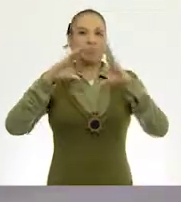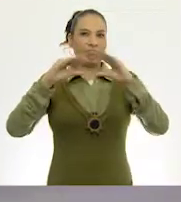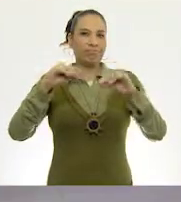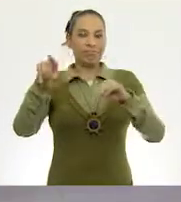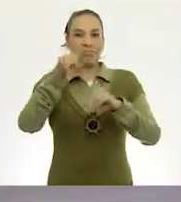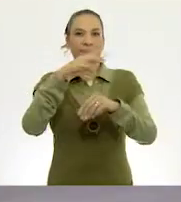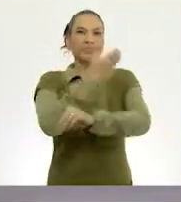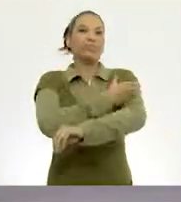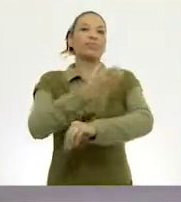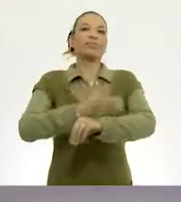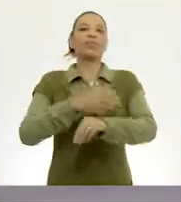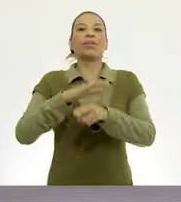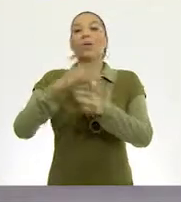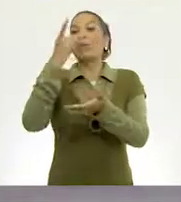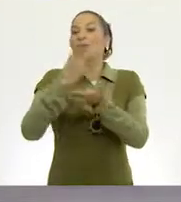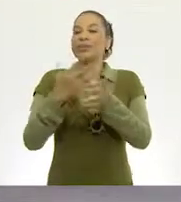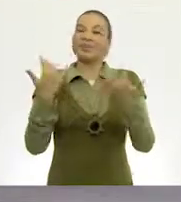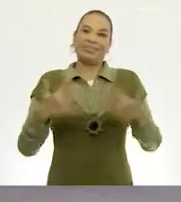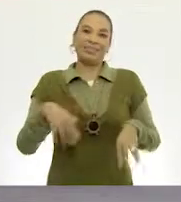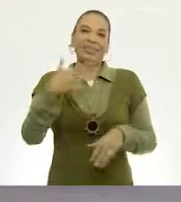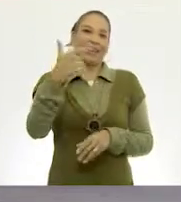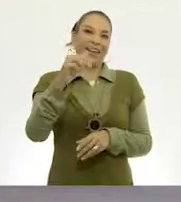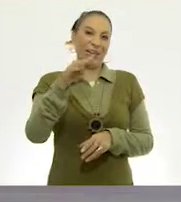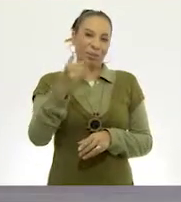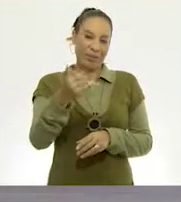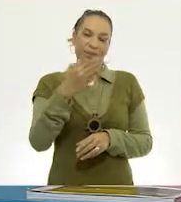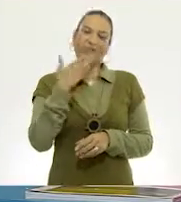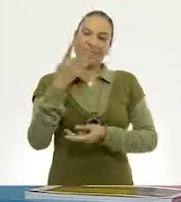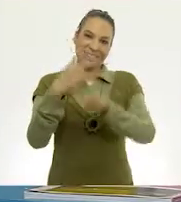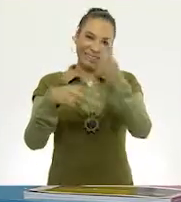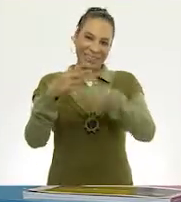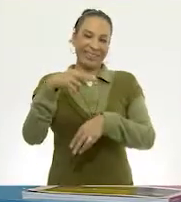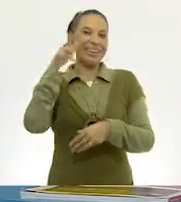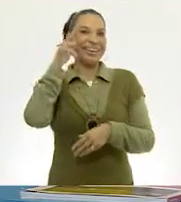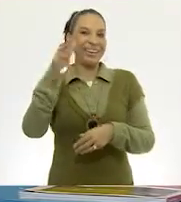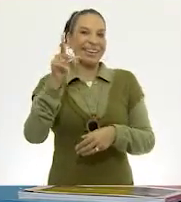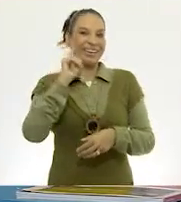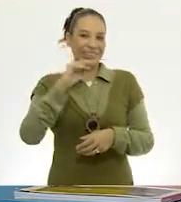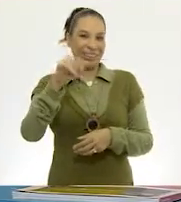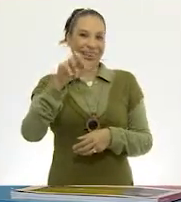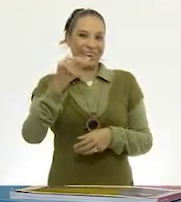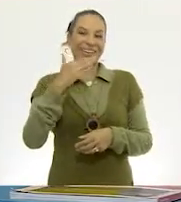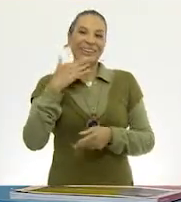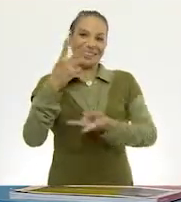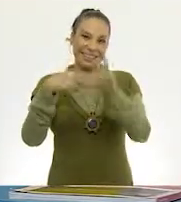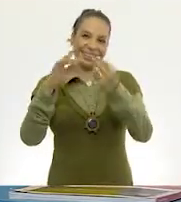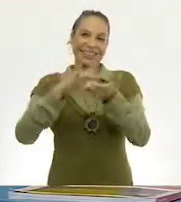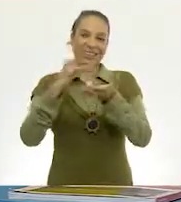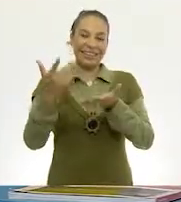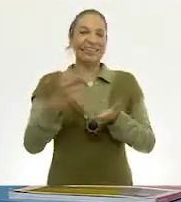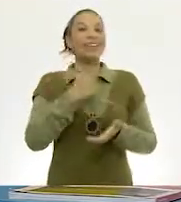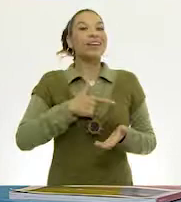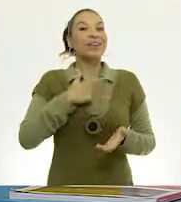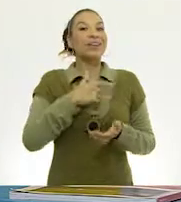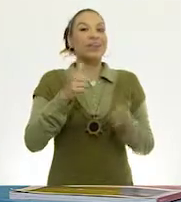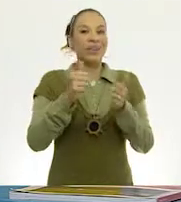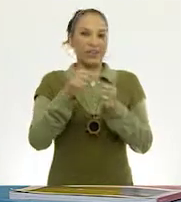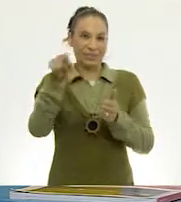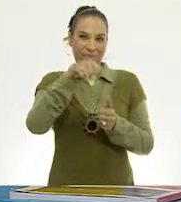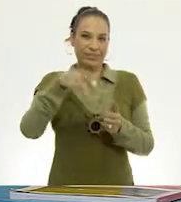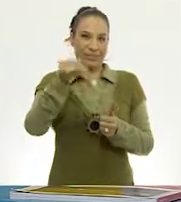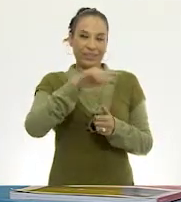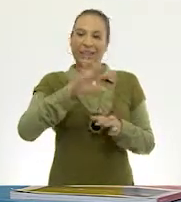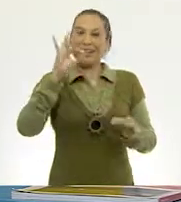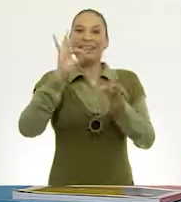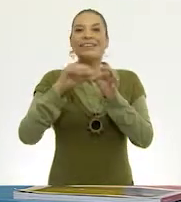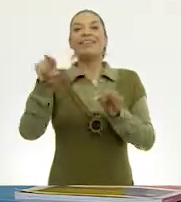ya me acompaña la única e inigualable Gaby Silva. Bienvenida. Hola María, gracias por la bienvenida. Qué gusto que ya estemos aquí